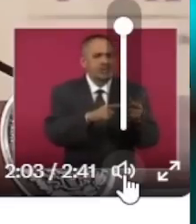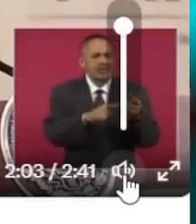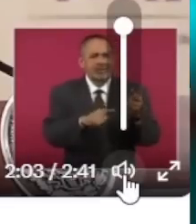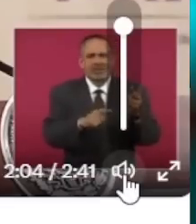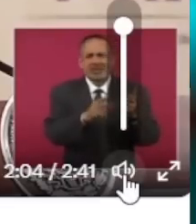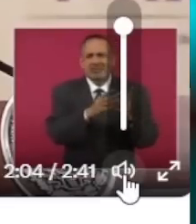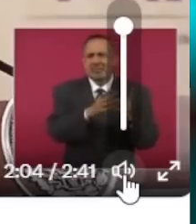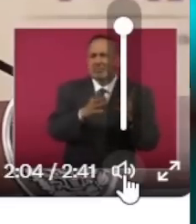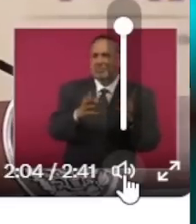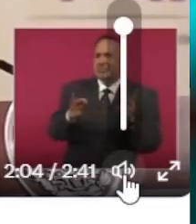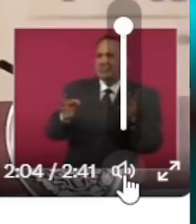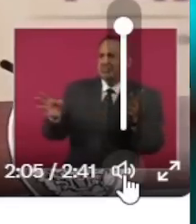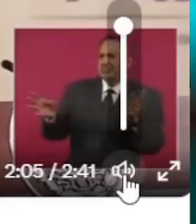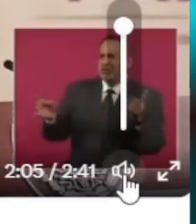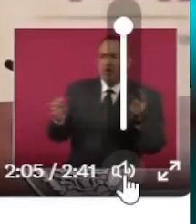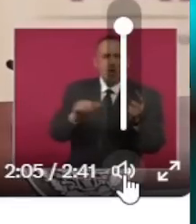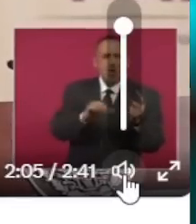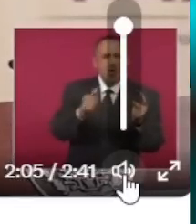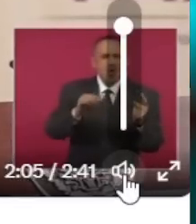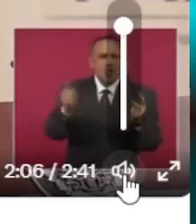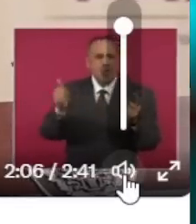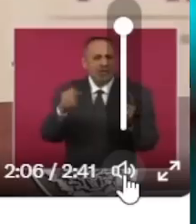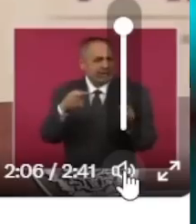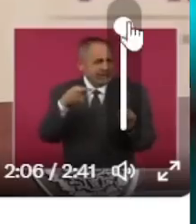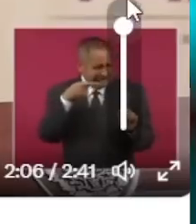un abanico de posibilidades